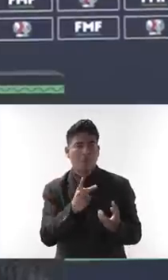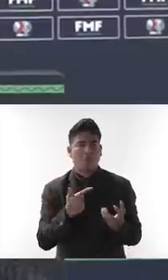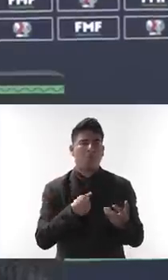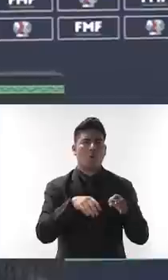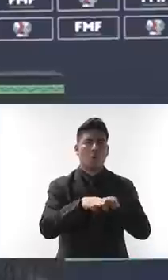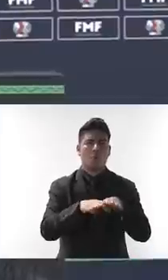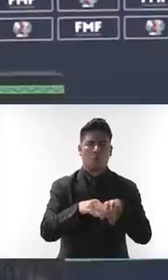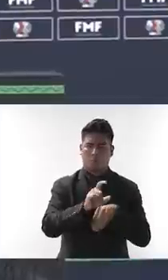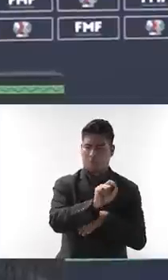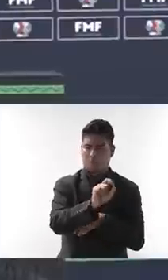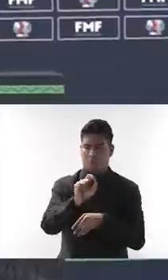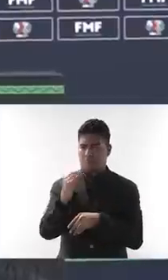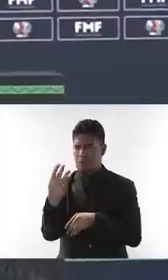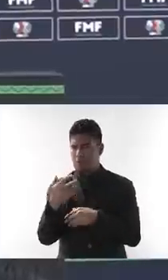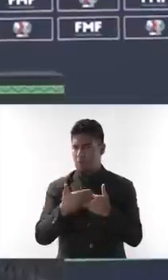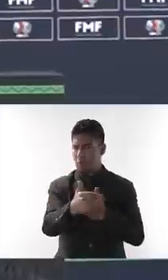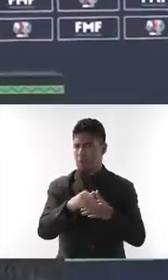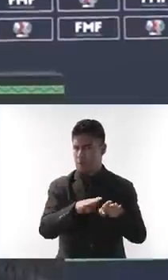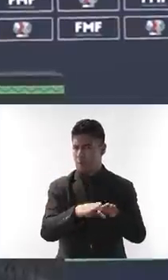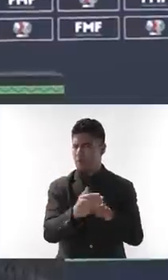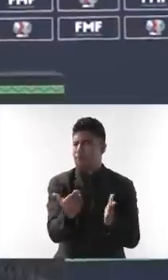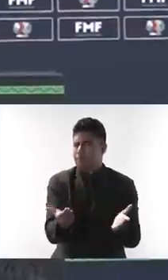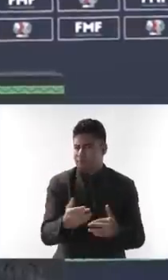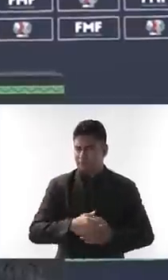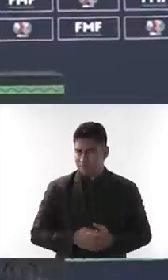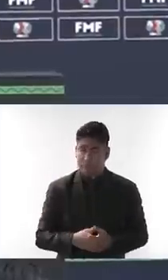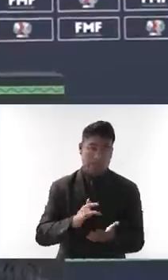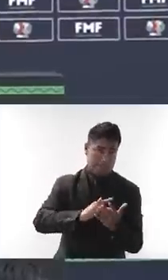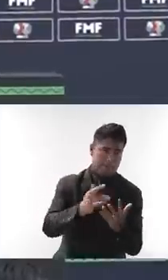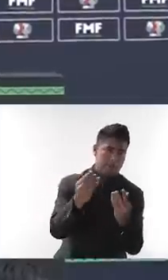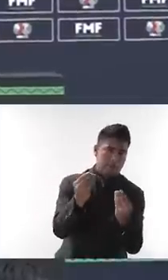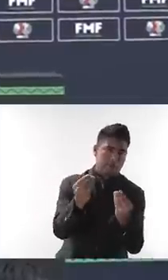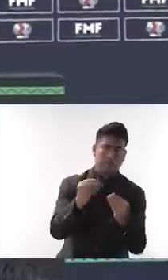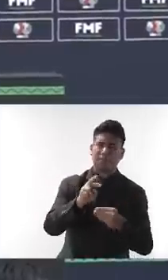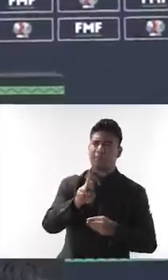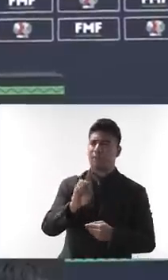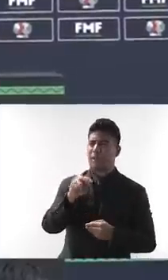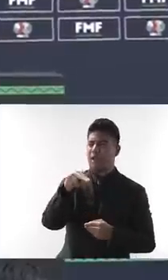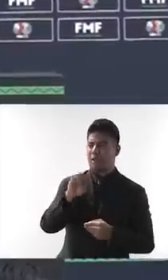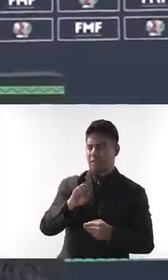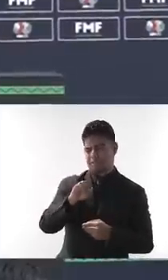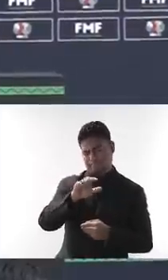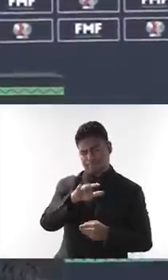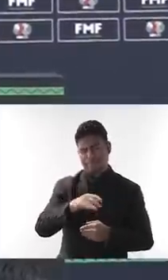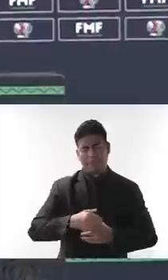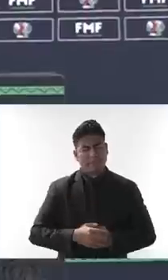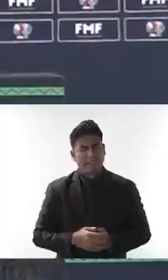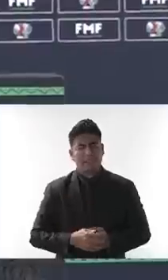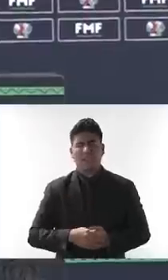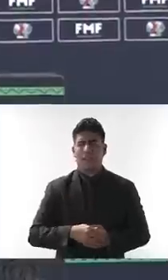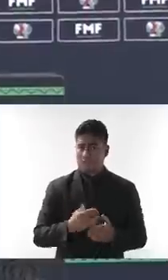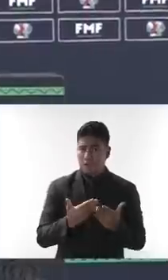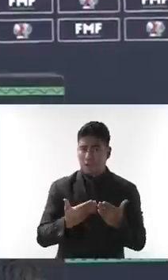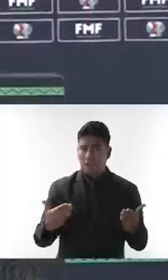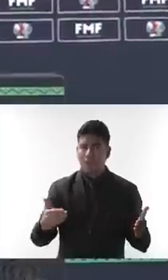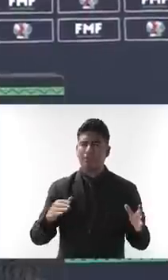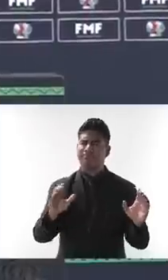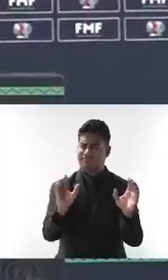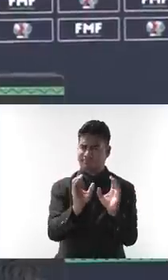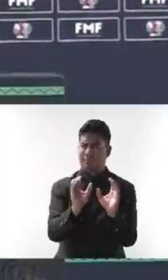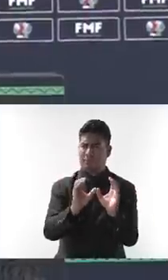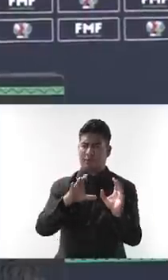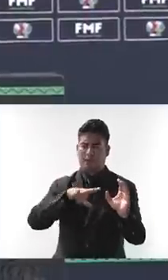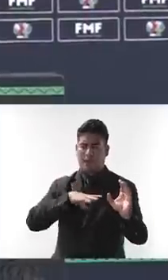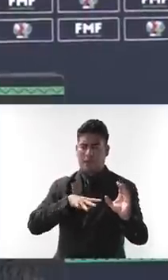Muchas gracias, René. Hoy tenemos certificado a UDG y estamos en el proceso